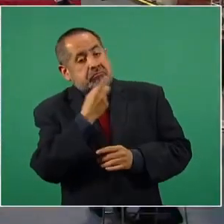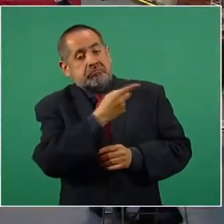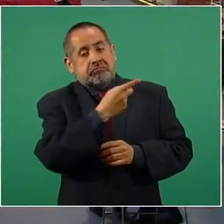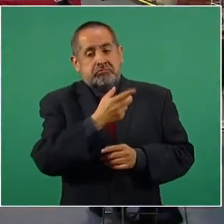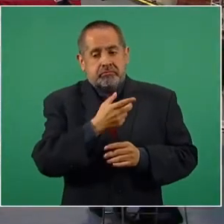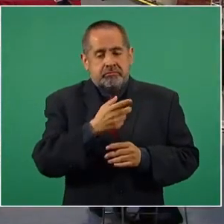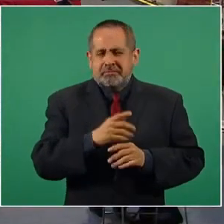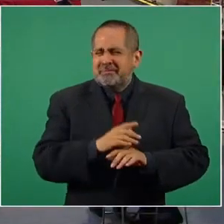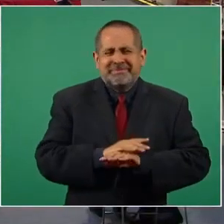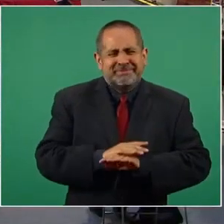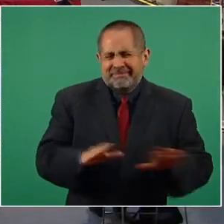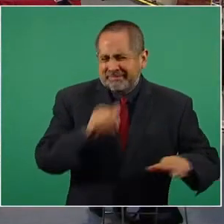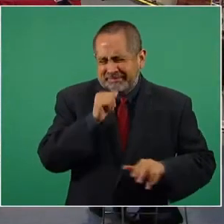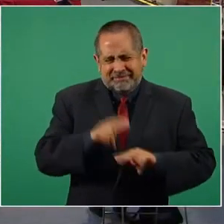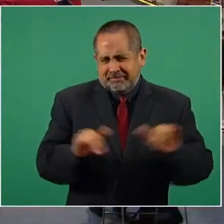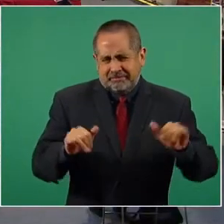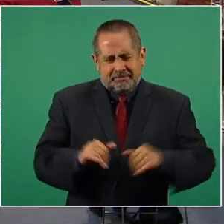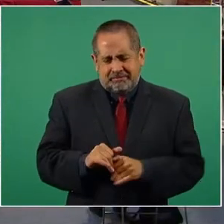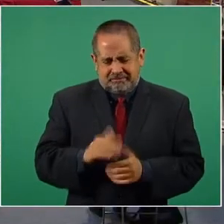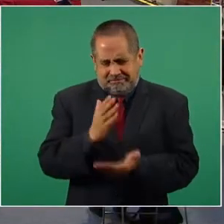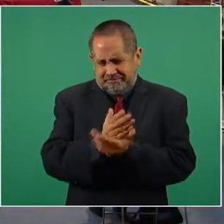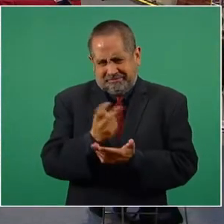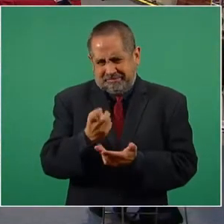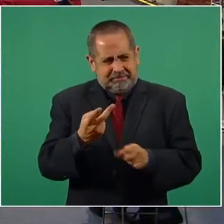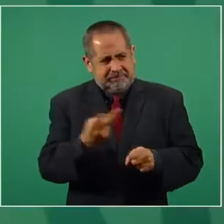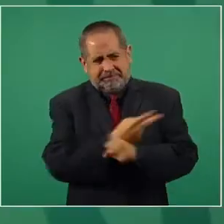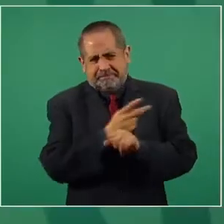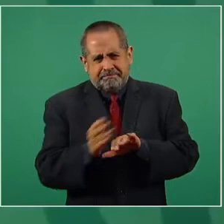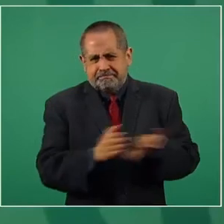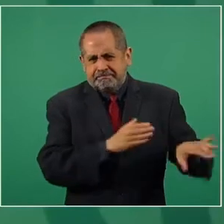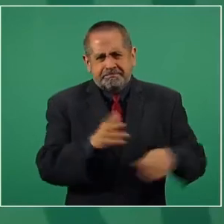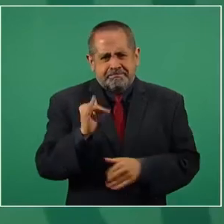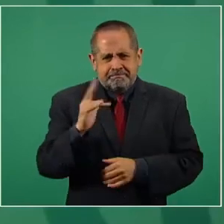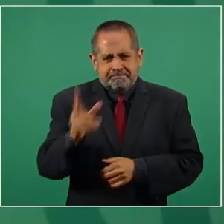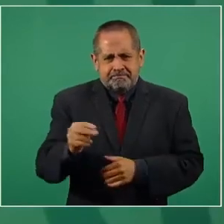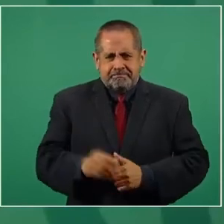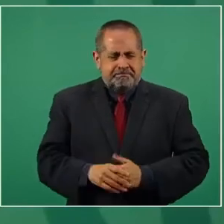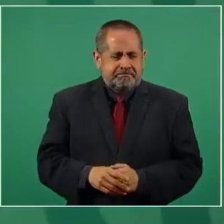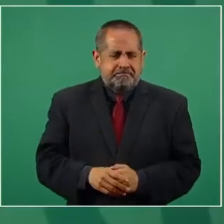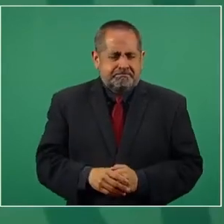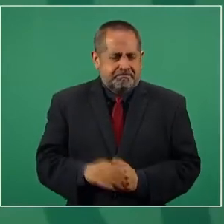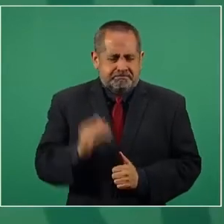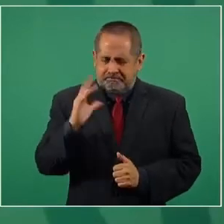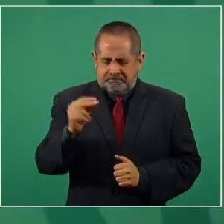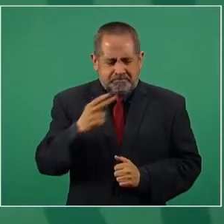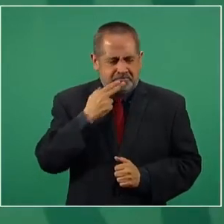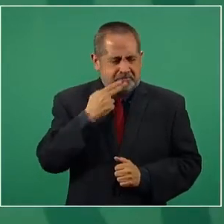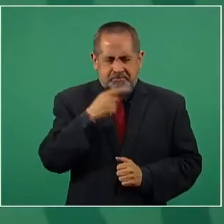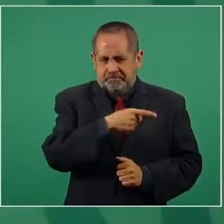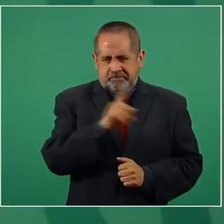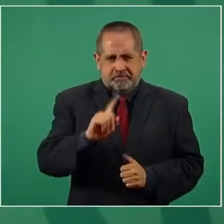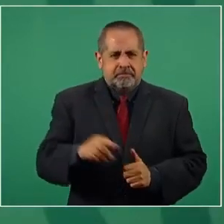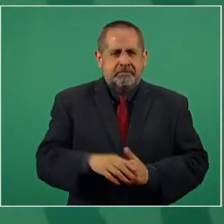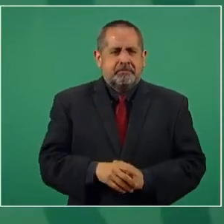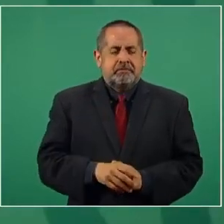fulanito o menganito, ¿no? No, ya no funciona eso.